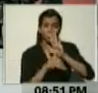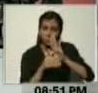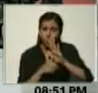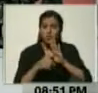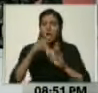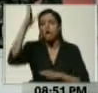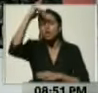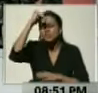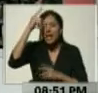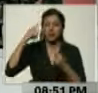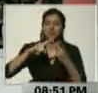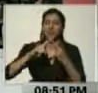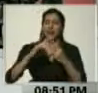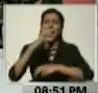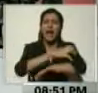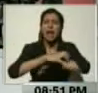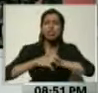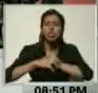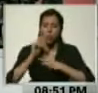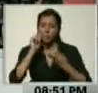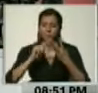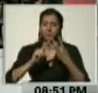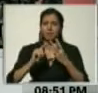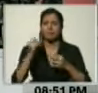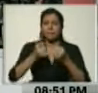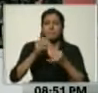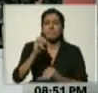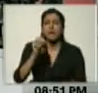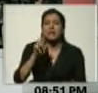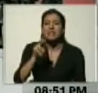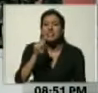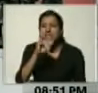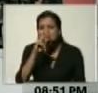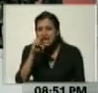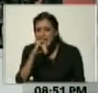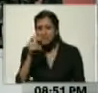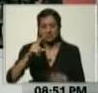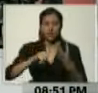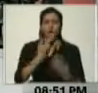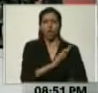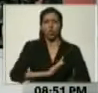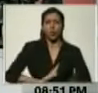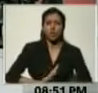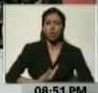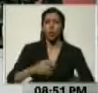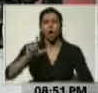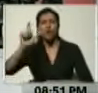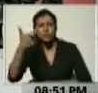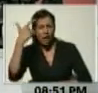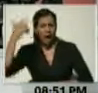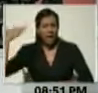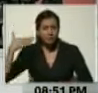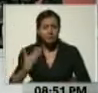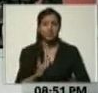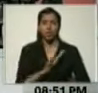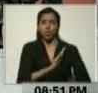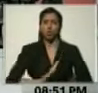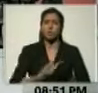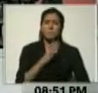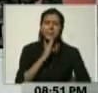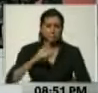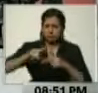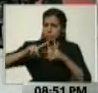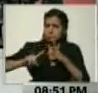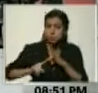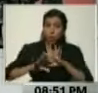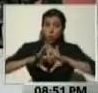Gato Briceño, a, ¿cómo se llama?, Ramón Martínez, a Meserane, a Eligio Cedeño, todos. Entran ahí, todos los